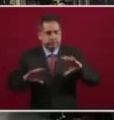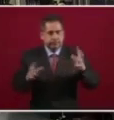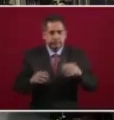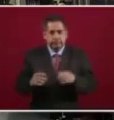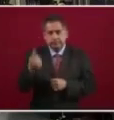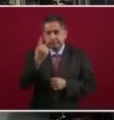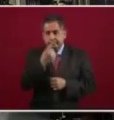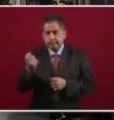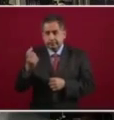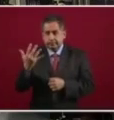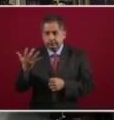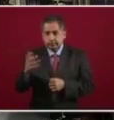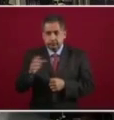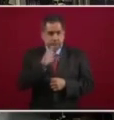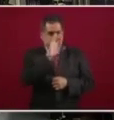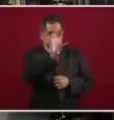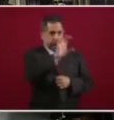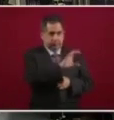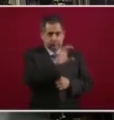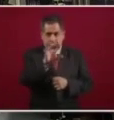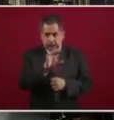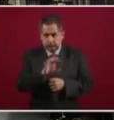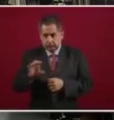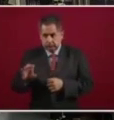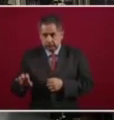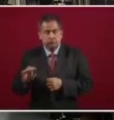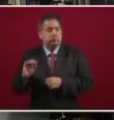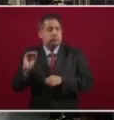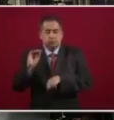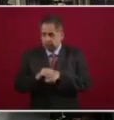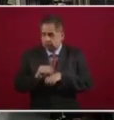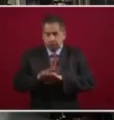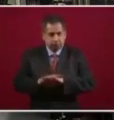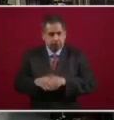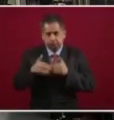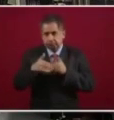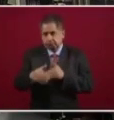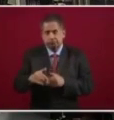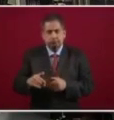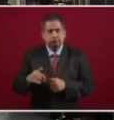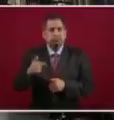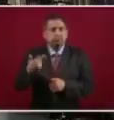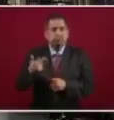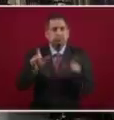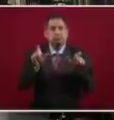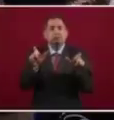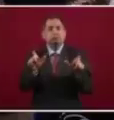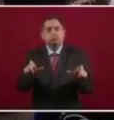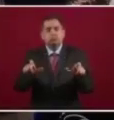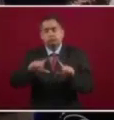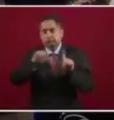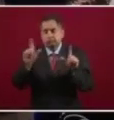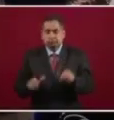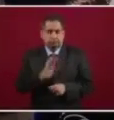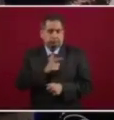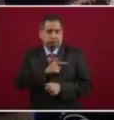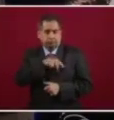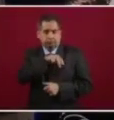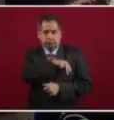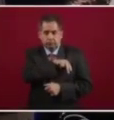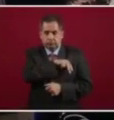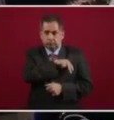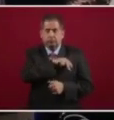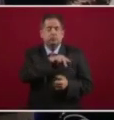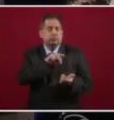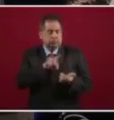150 regiones y que hay un despliegue permanente de la Guardia Nacional en cada